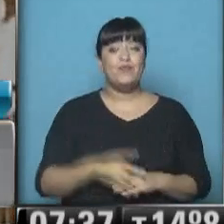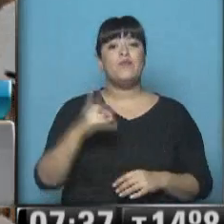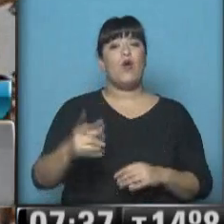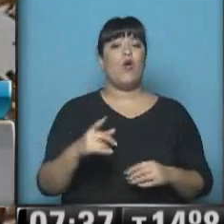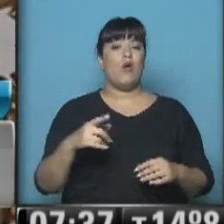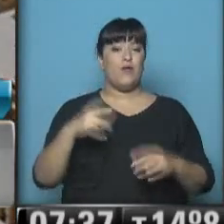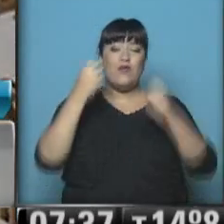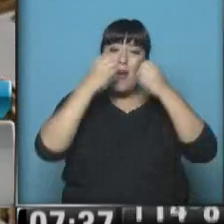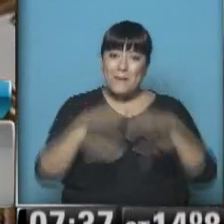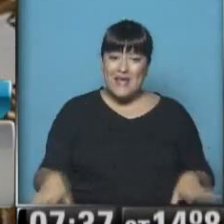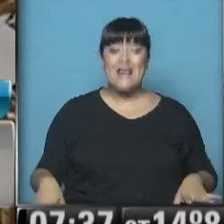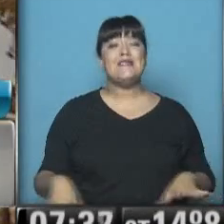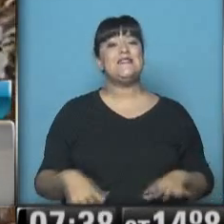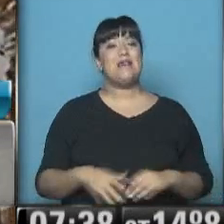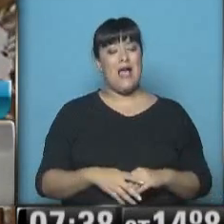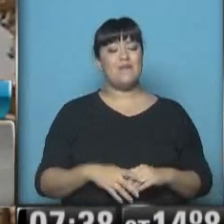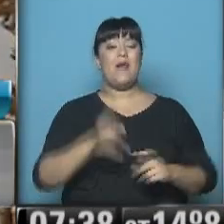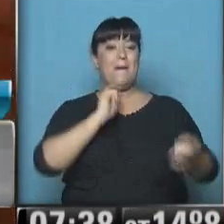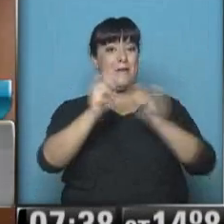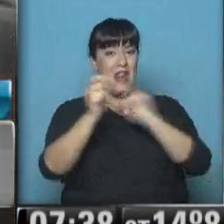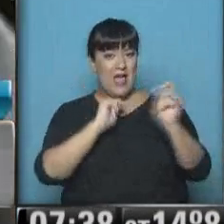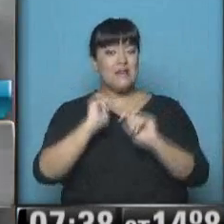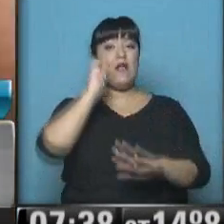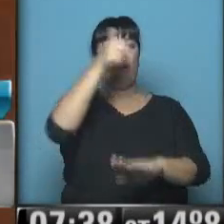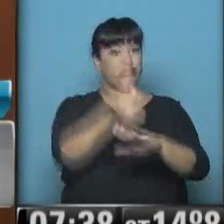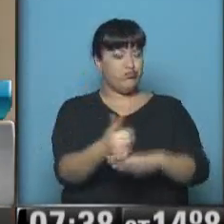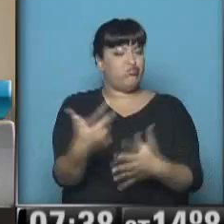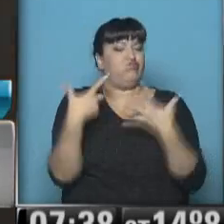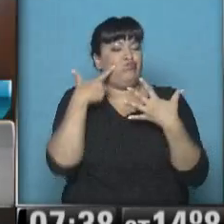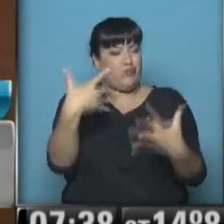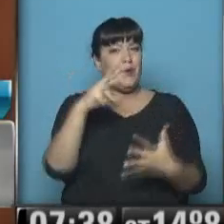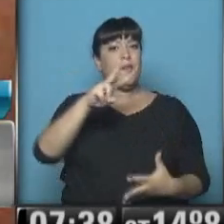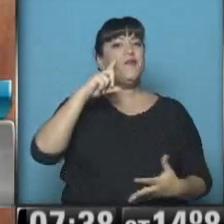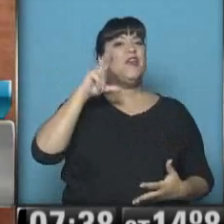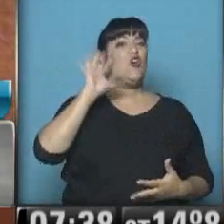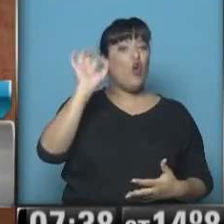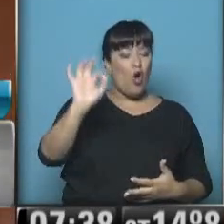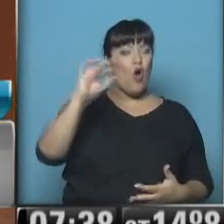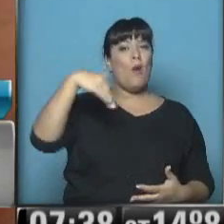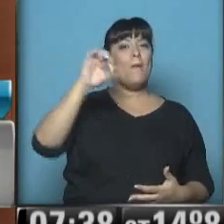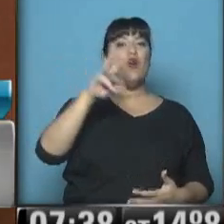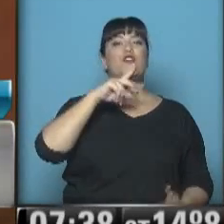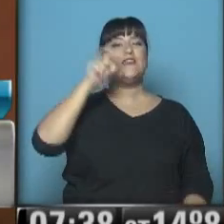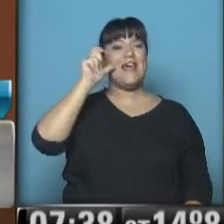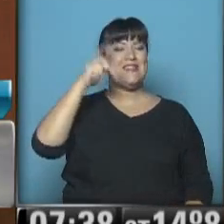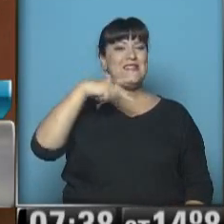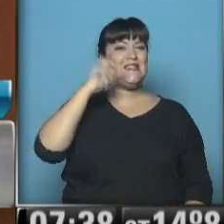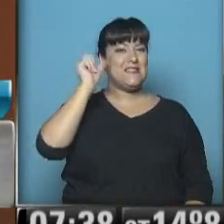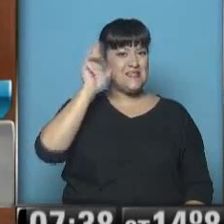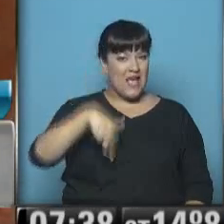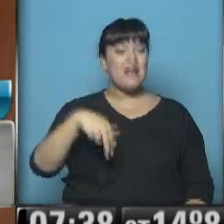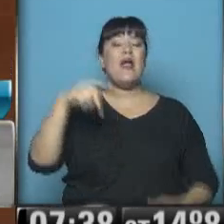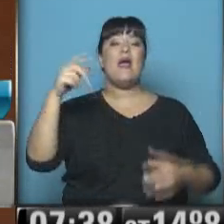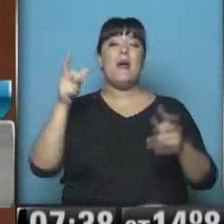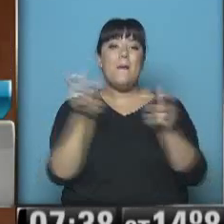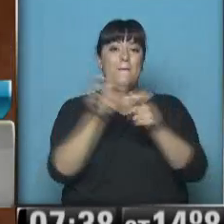a la apertura de las proyecciones de prensa tuvimos una presencia estelar viggo mortensen paso por mar del plata para acompañar la presentación de